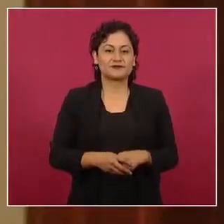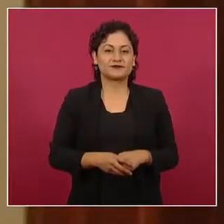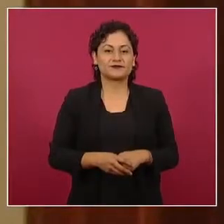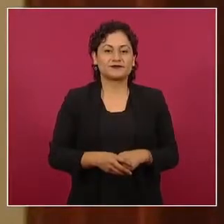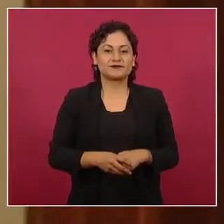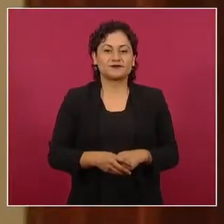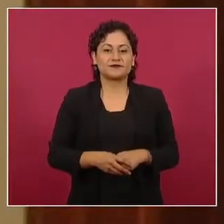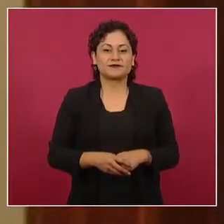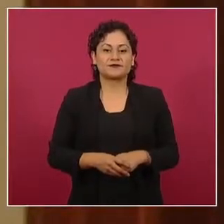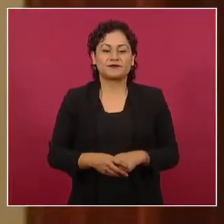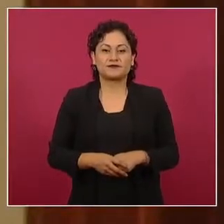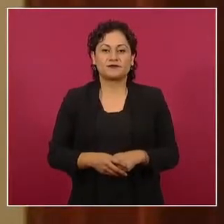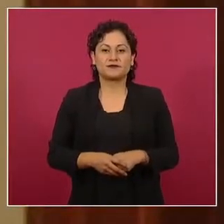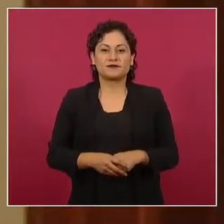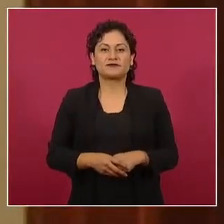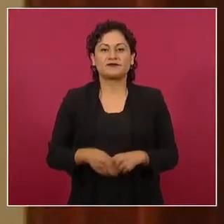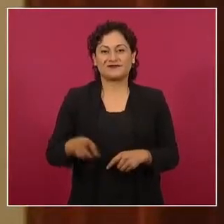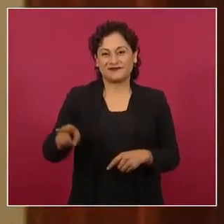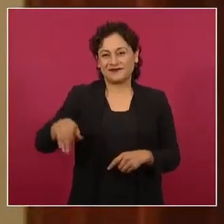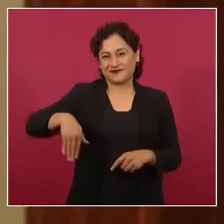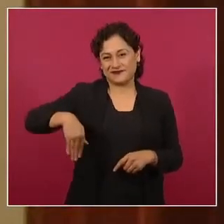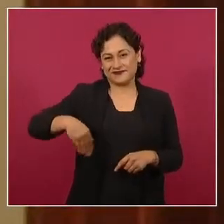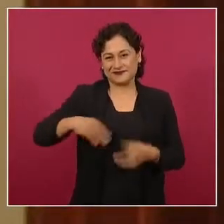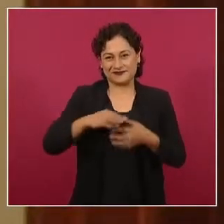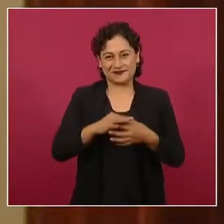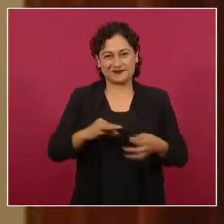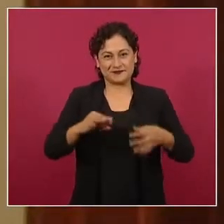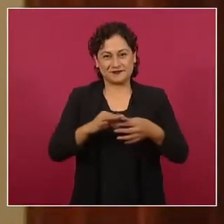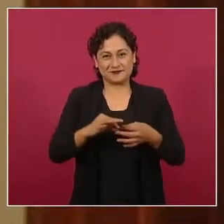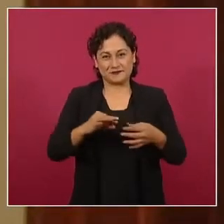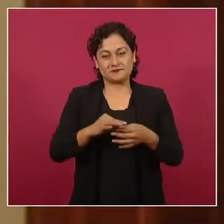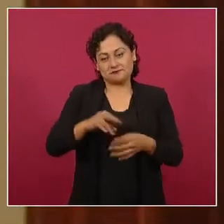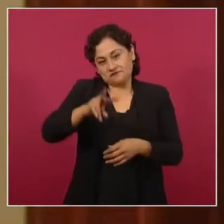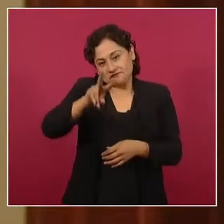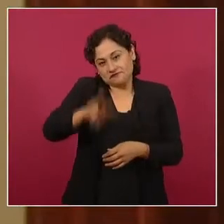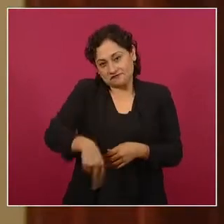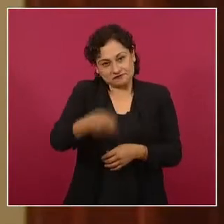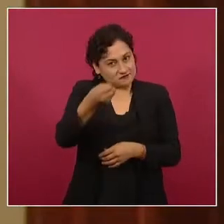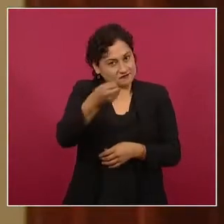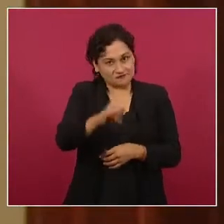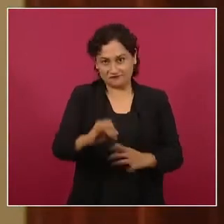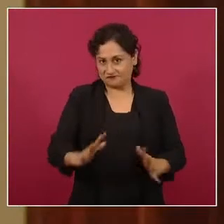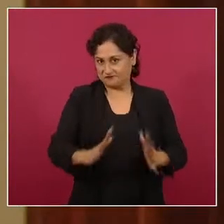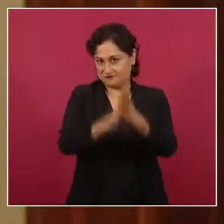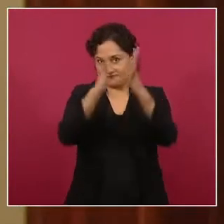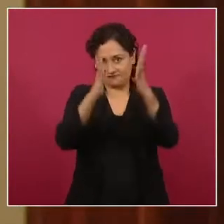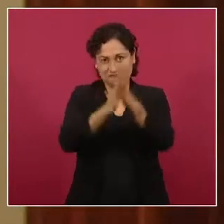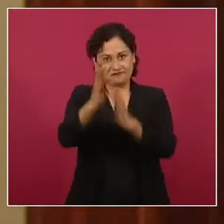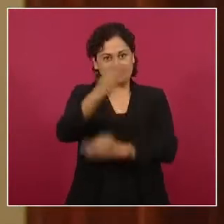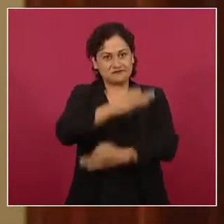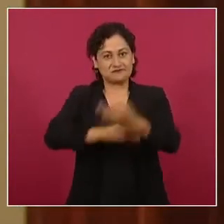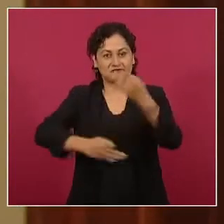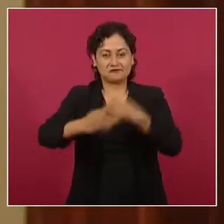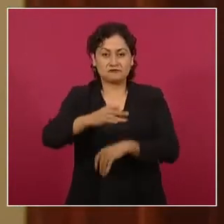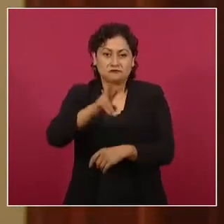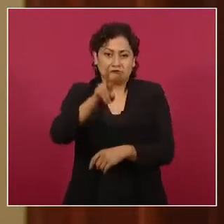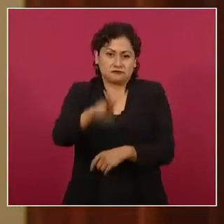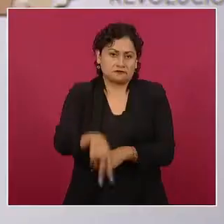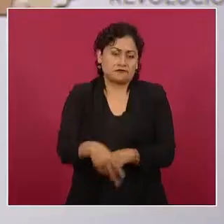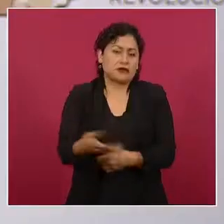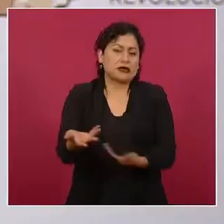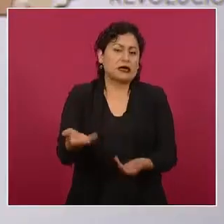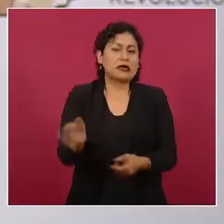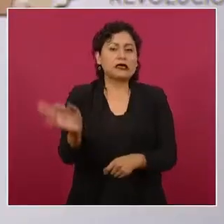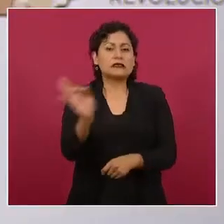Como aquí lo mencionó Beto, y además porque así es la democracia, podemos tener diferencias